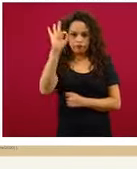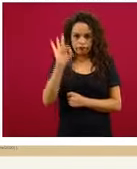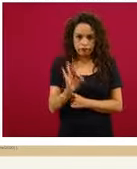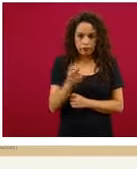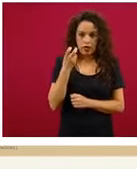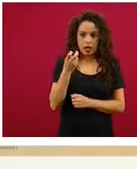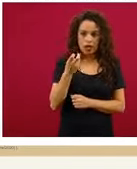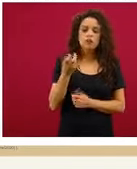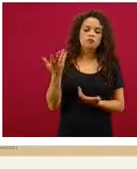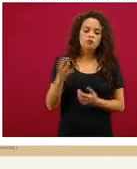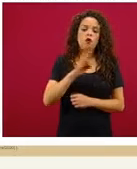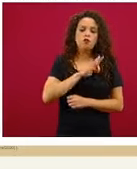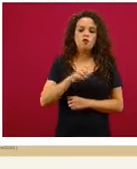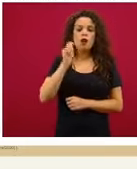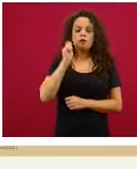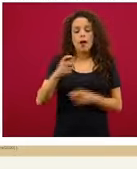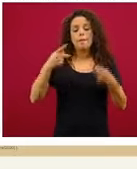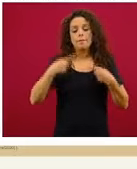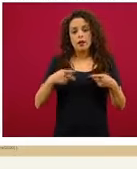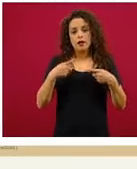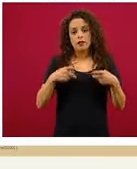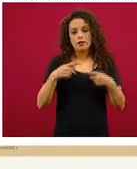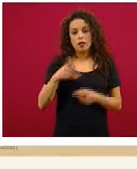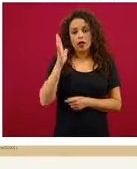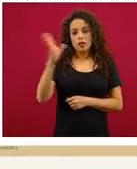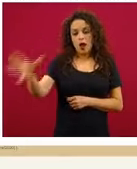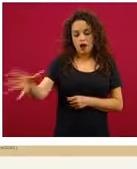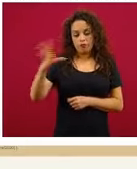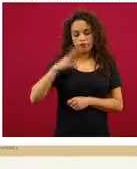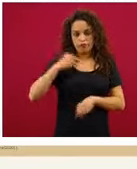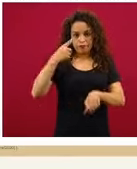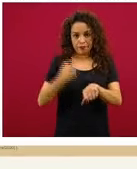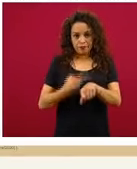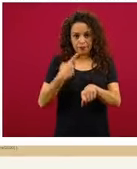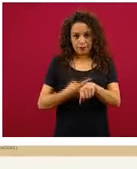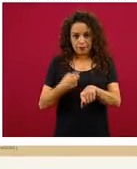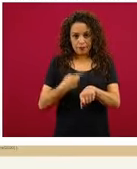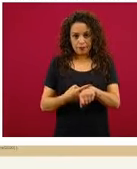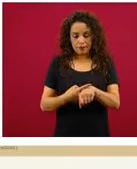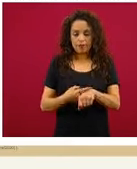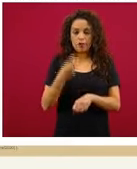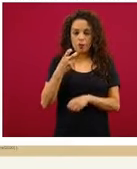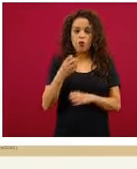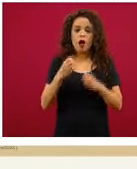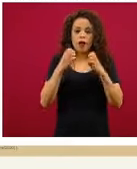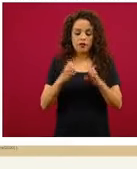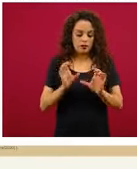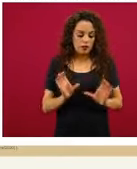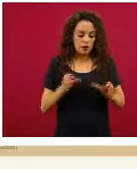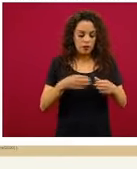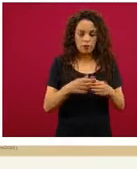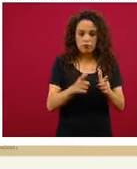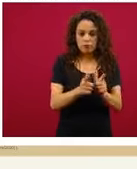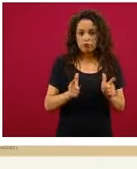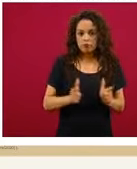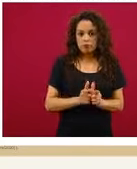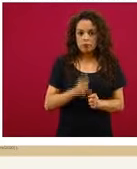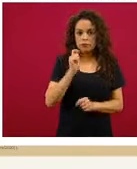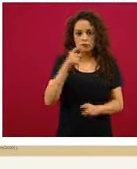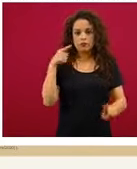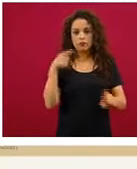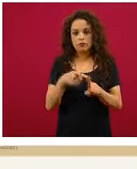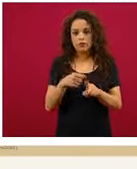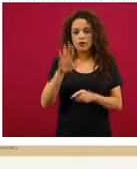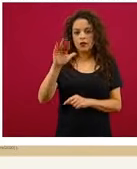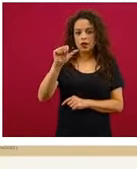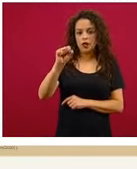lógicamente de casos, es decir, de personas que han contraído la enfermedad y están por lo mismo clasificadas como casos.